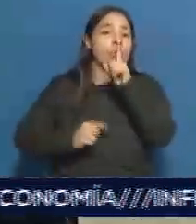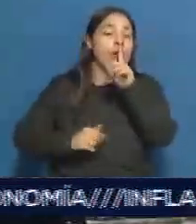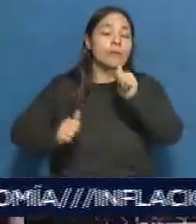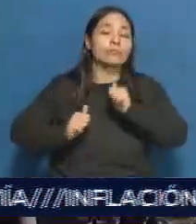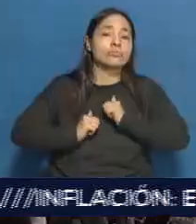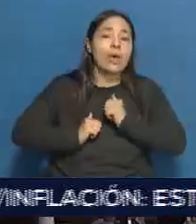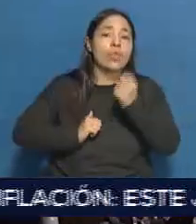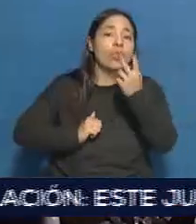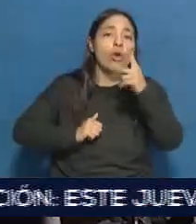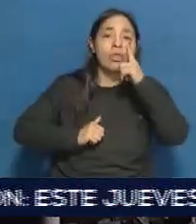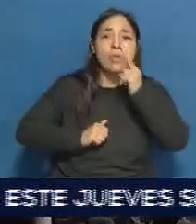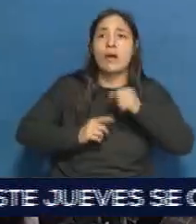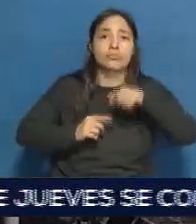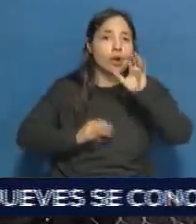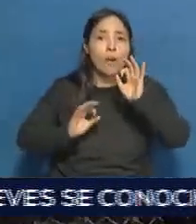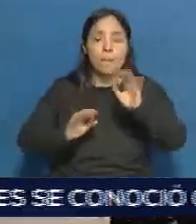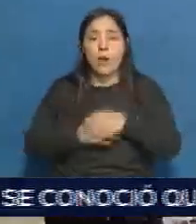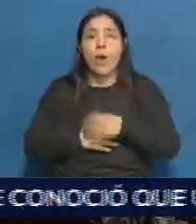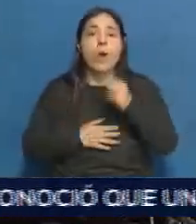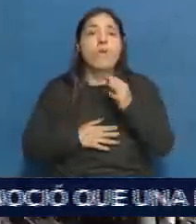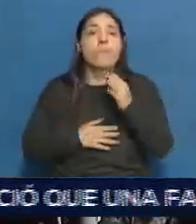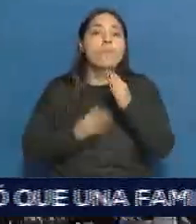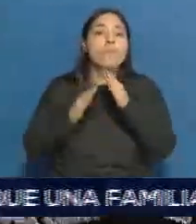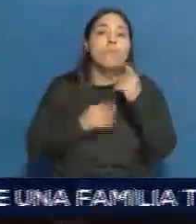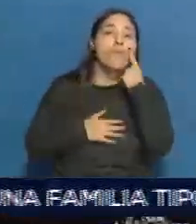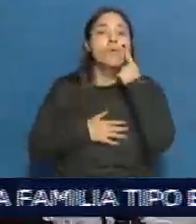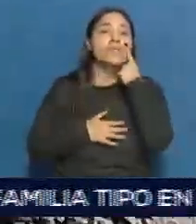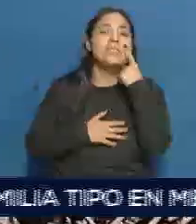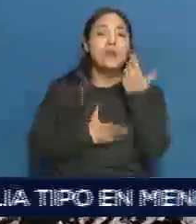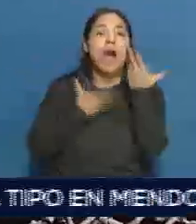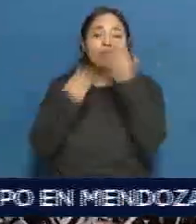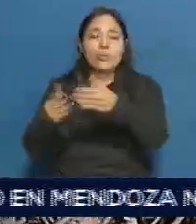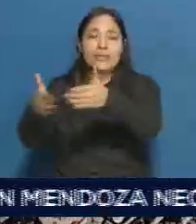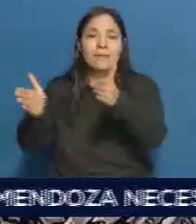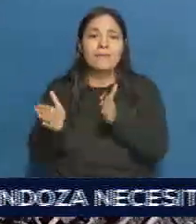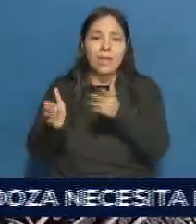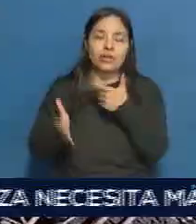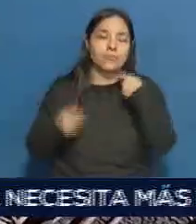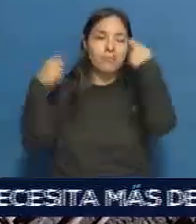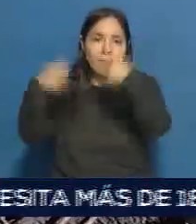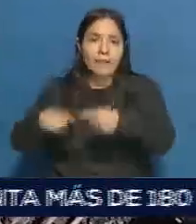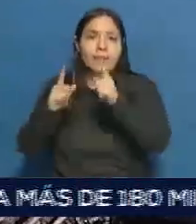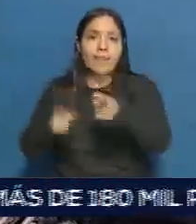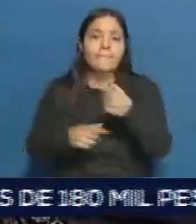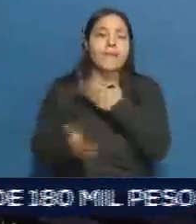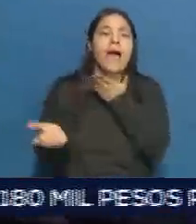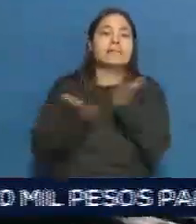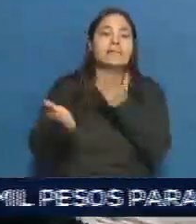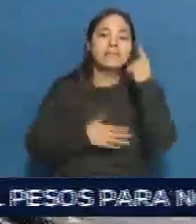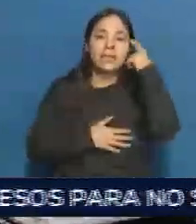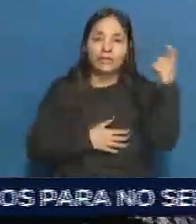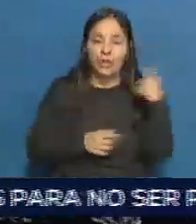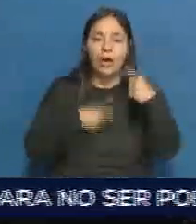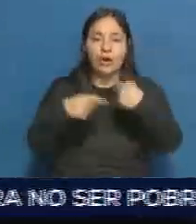si bien el municipio se hizo cargo de los sepelios también brindarán asistencia psicológica pese a esto la familia de los